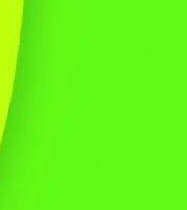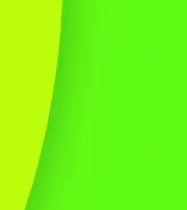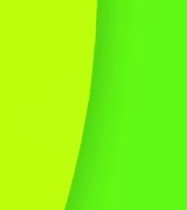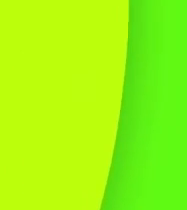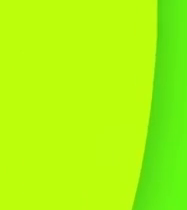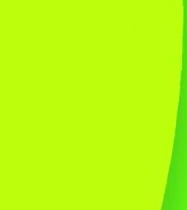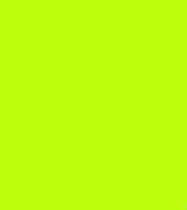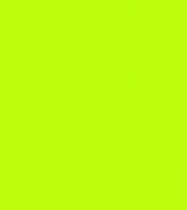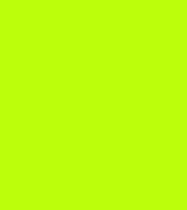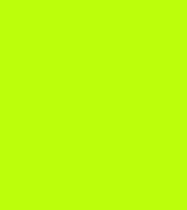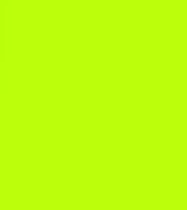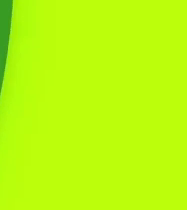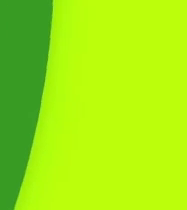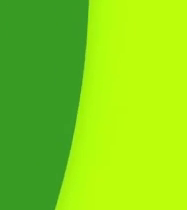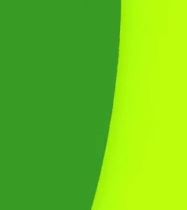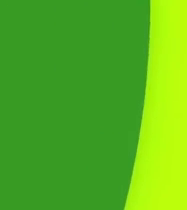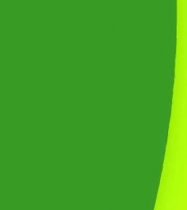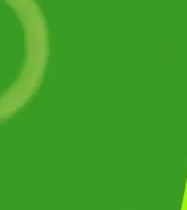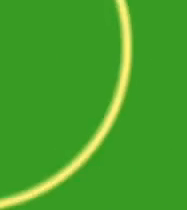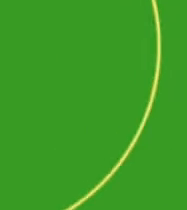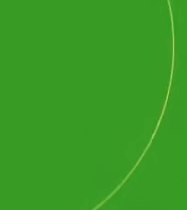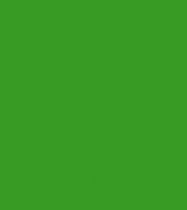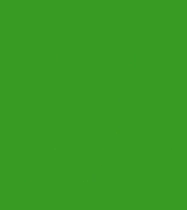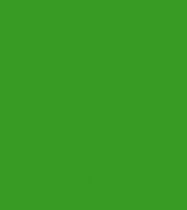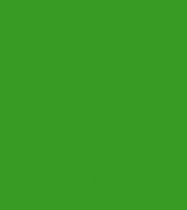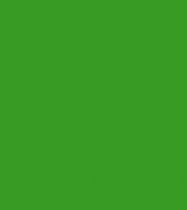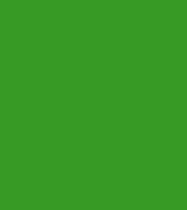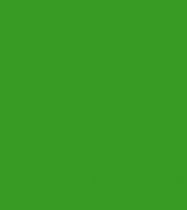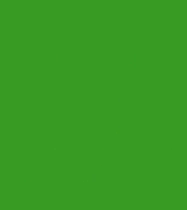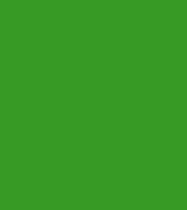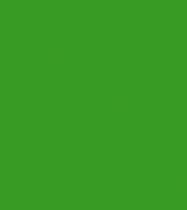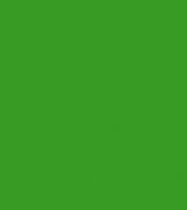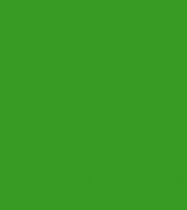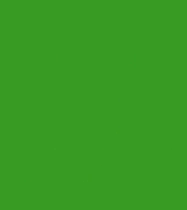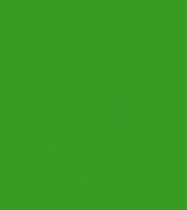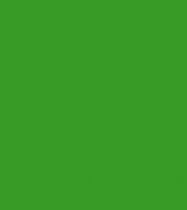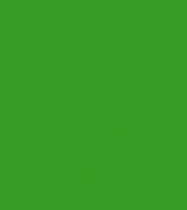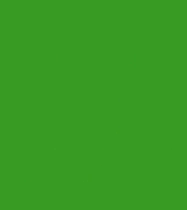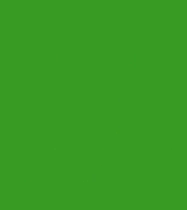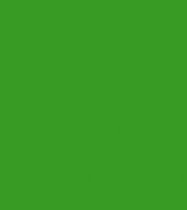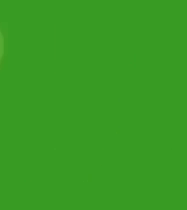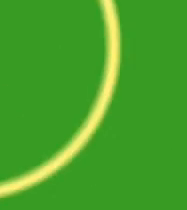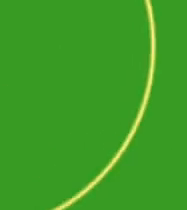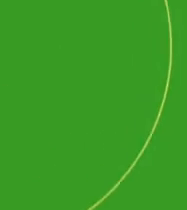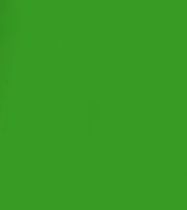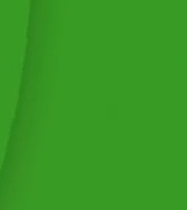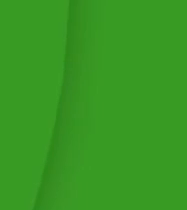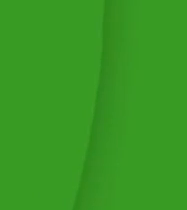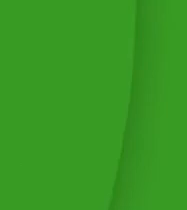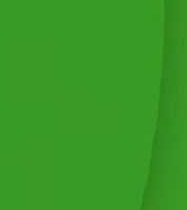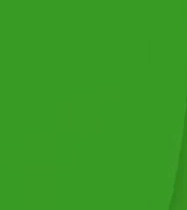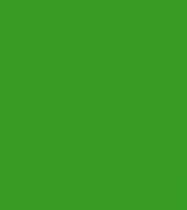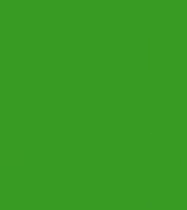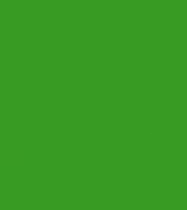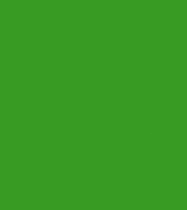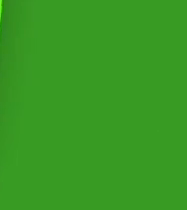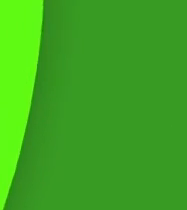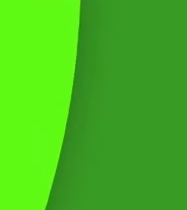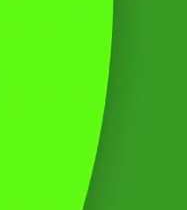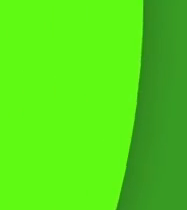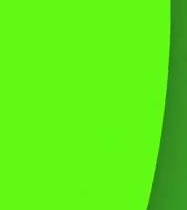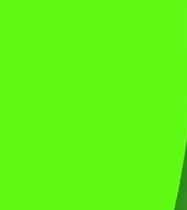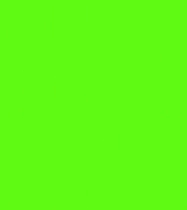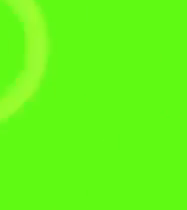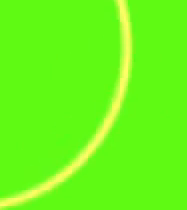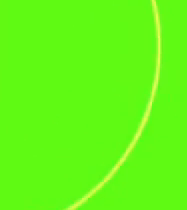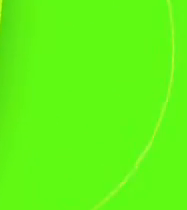separación abandono los baños y ruidos fuertes son causas de miedo de 4 a